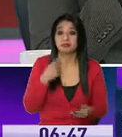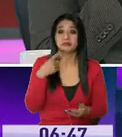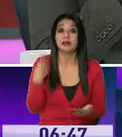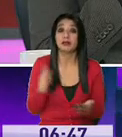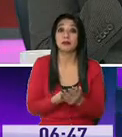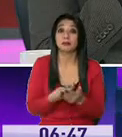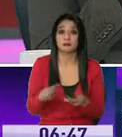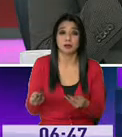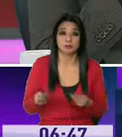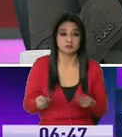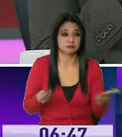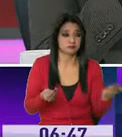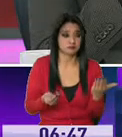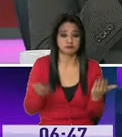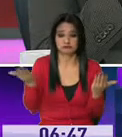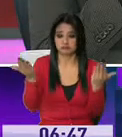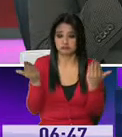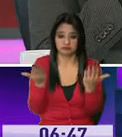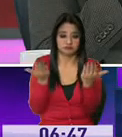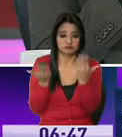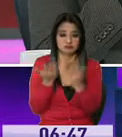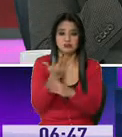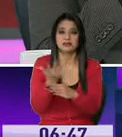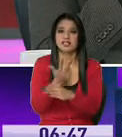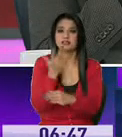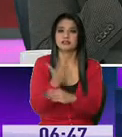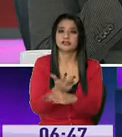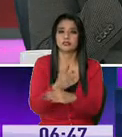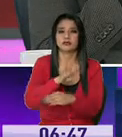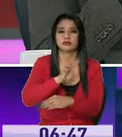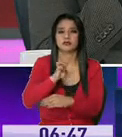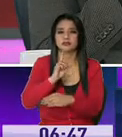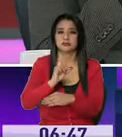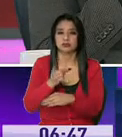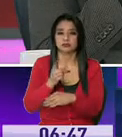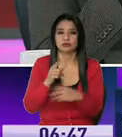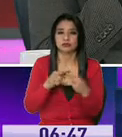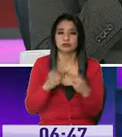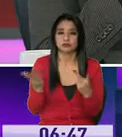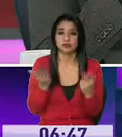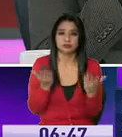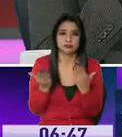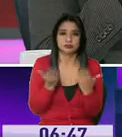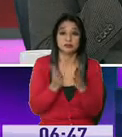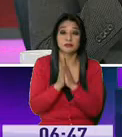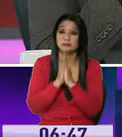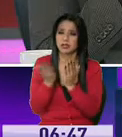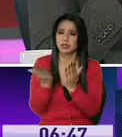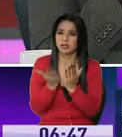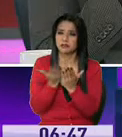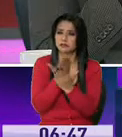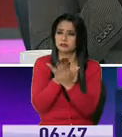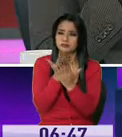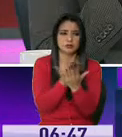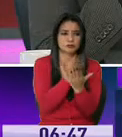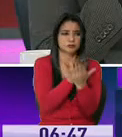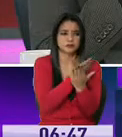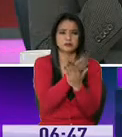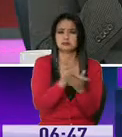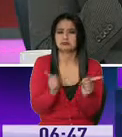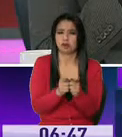número máximo para contratación del director general sin autorización del director era de 7 millones en números redondos.